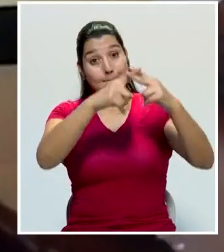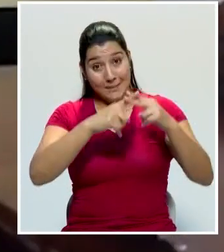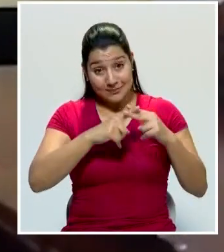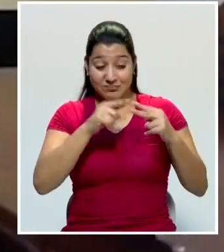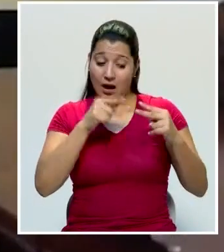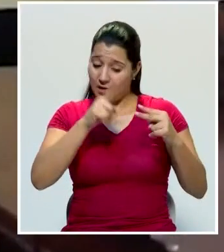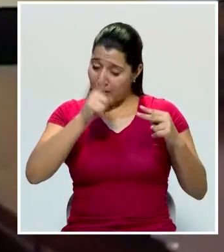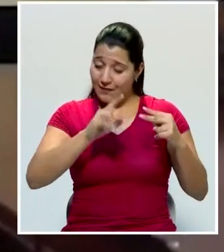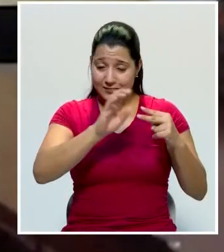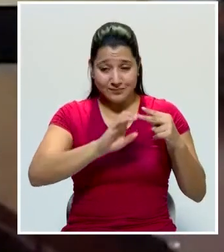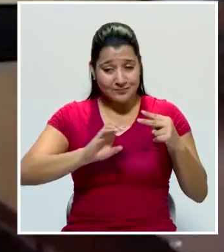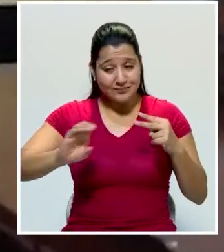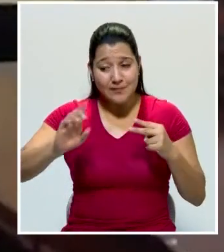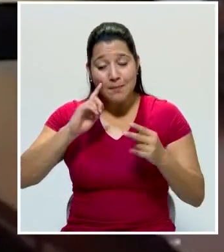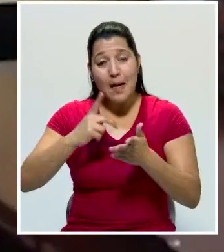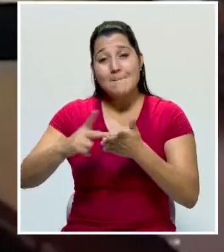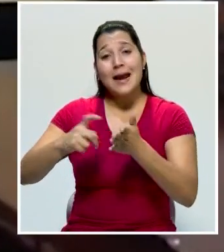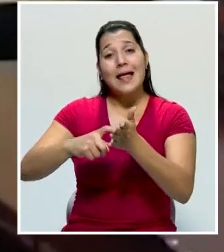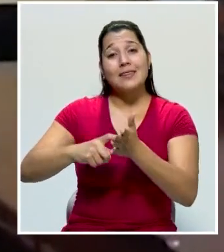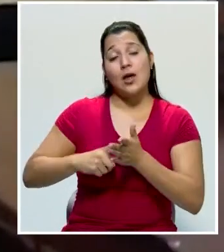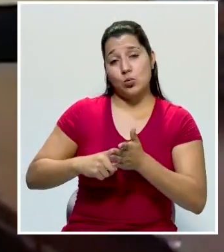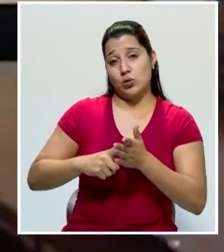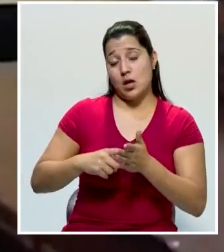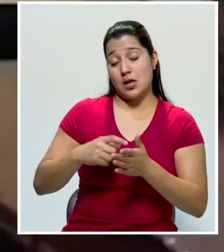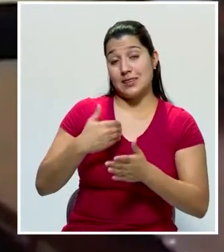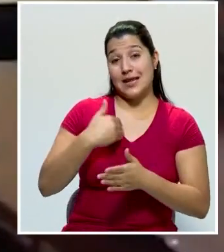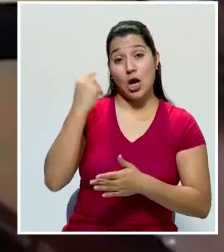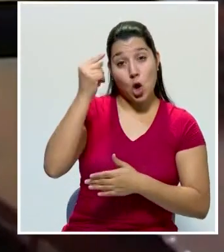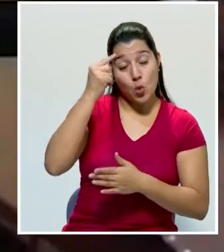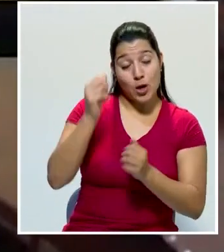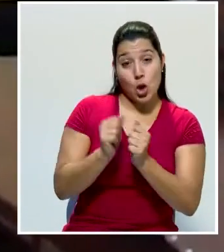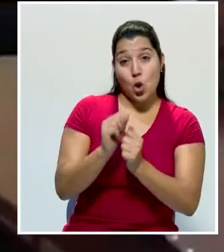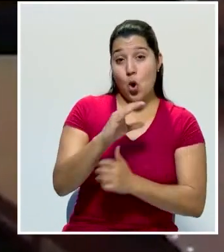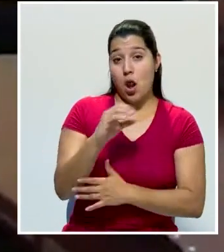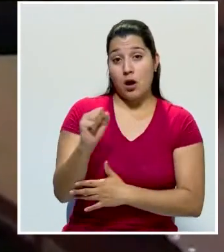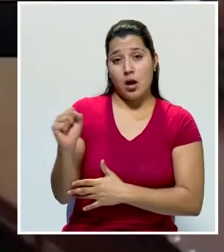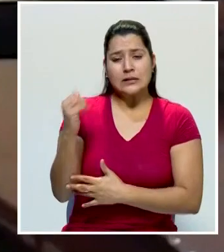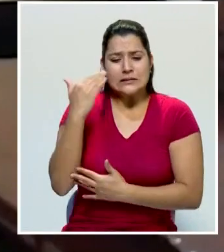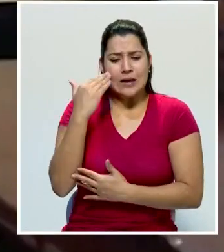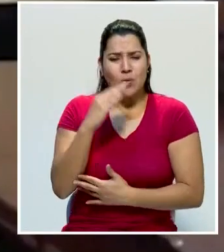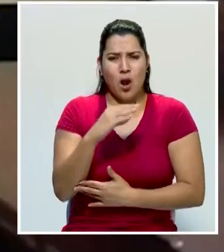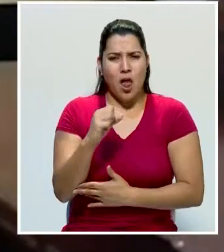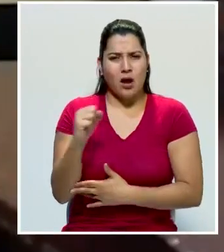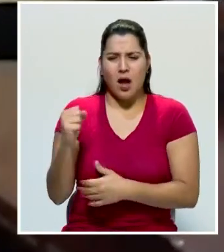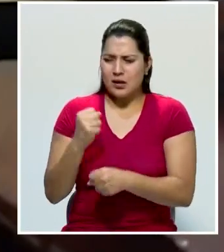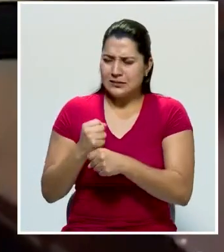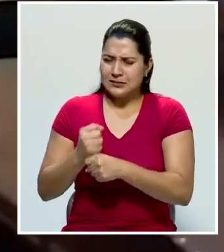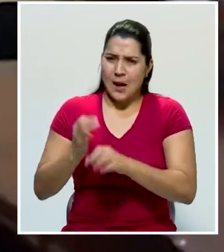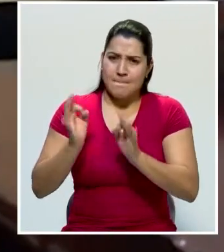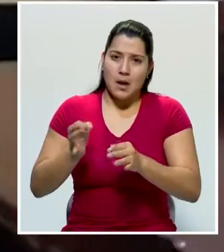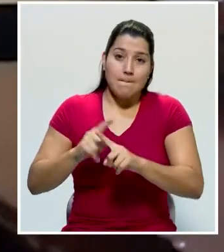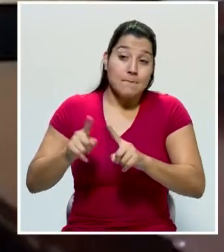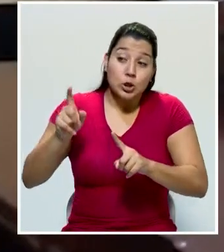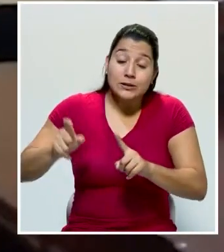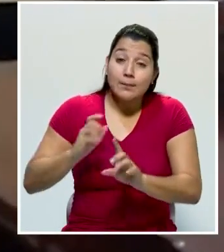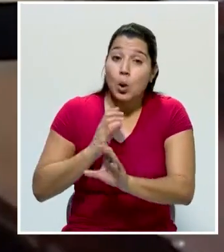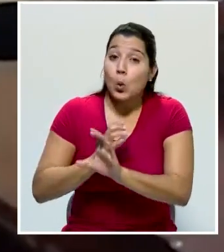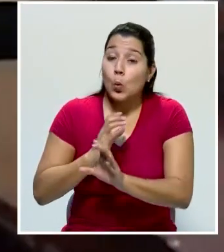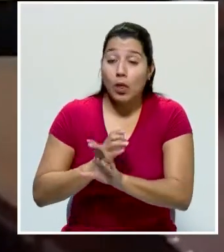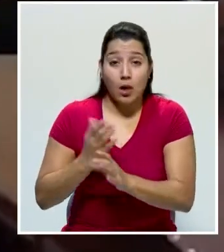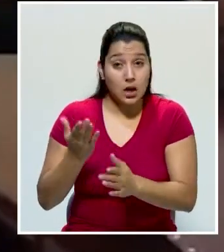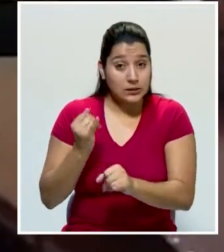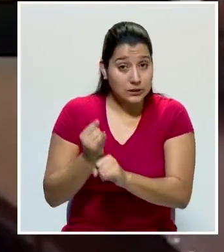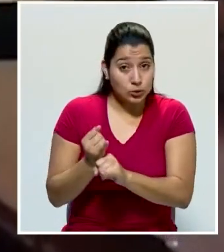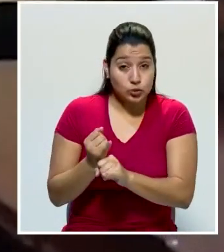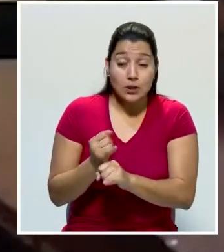emergencia donde la Caja ha hecho un gran trabajo, necesitamos respaldar el trabajo que está en ella haciendo, pero sobre todo cuidar lo que es